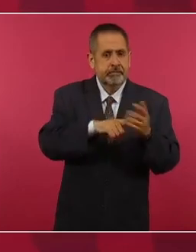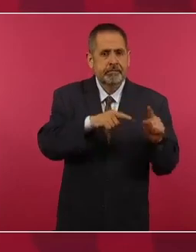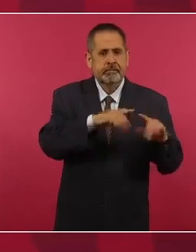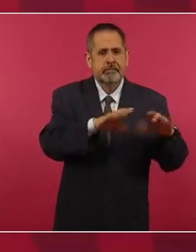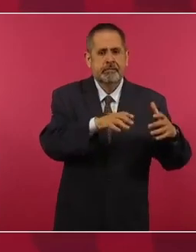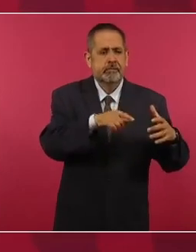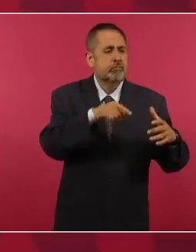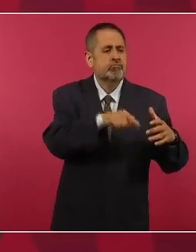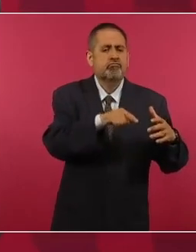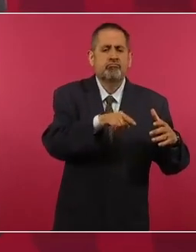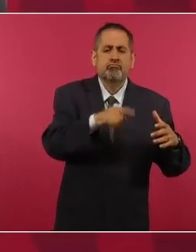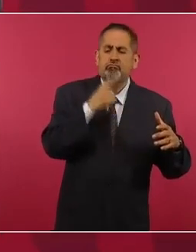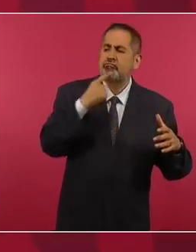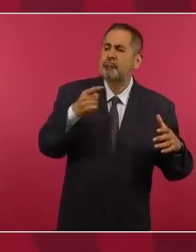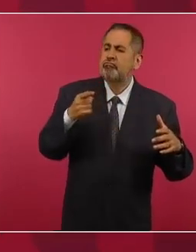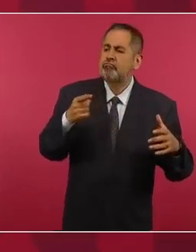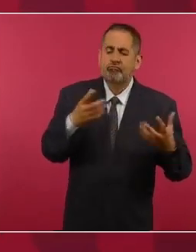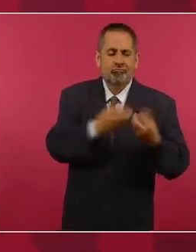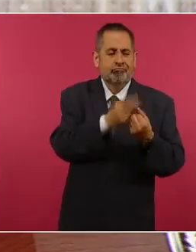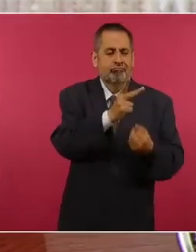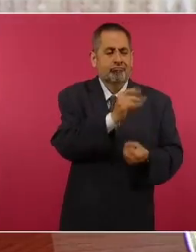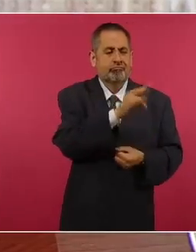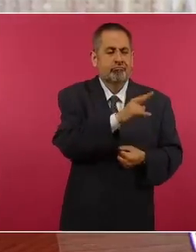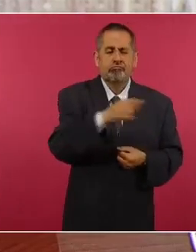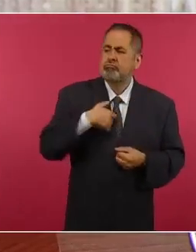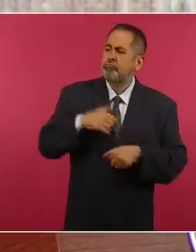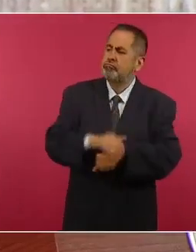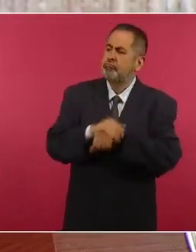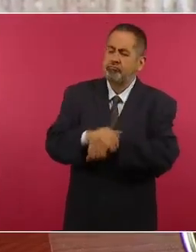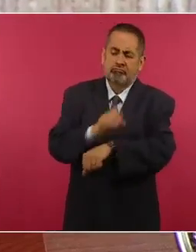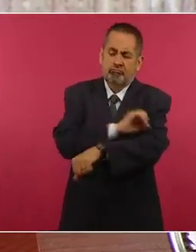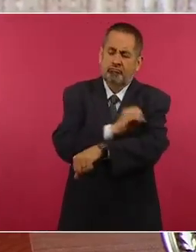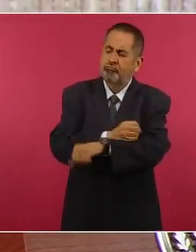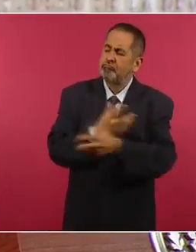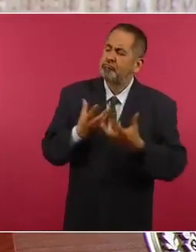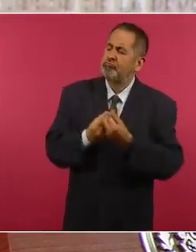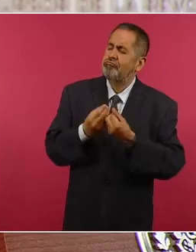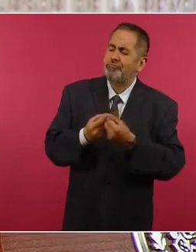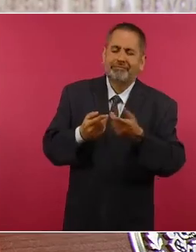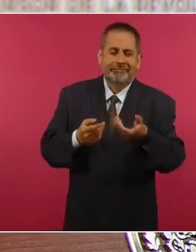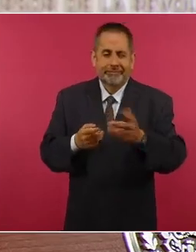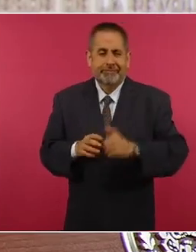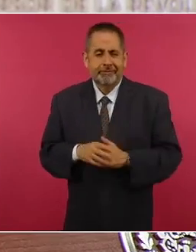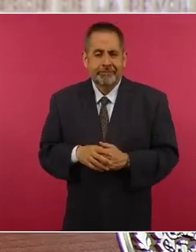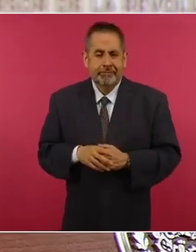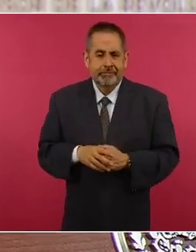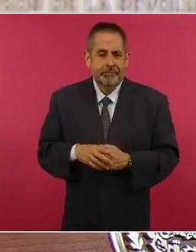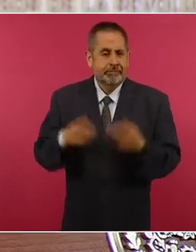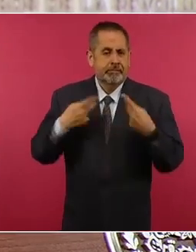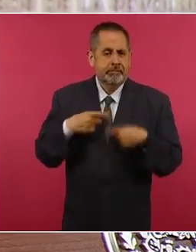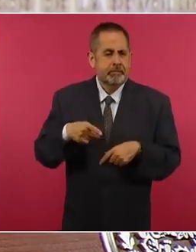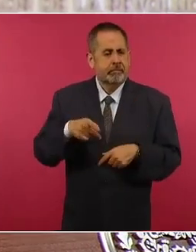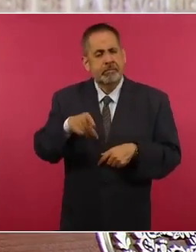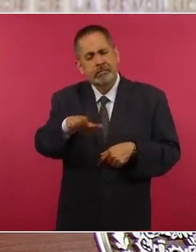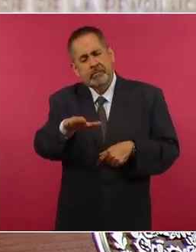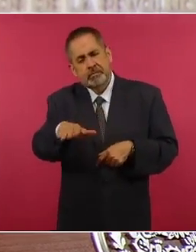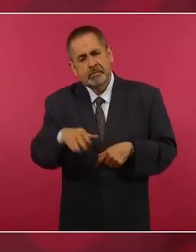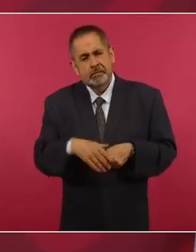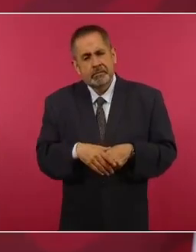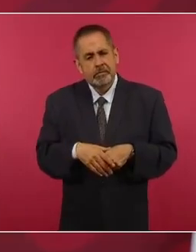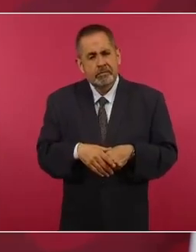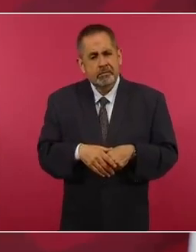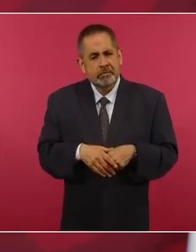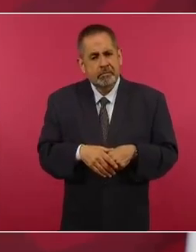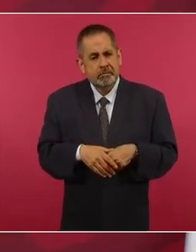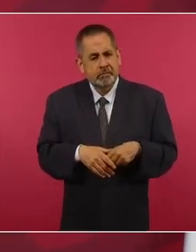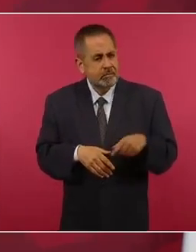era muy amigo de Obregón y le dijo una gente cercana, oiga, ¿y por qué